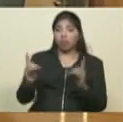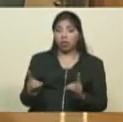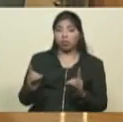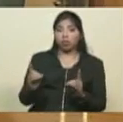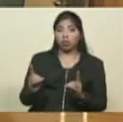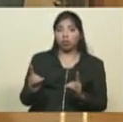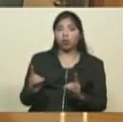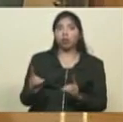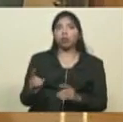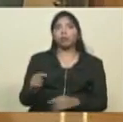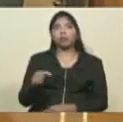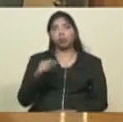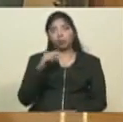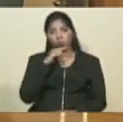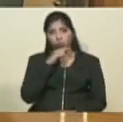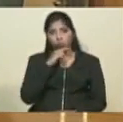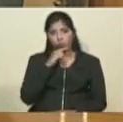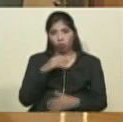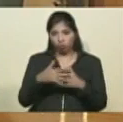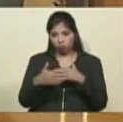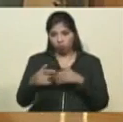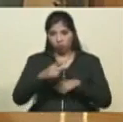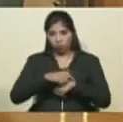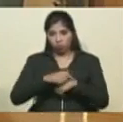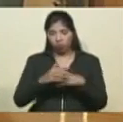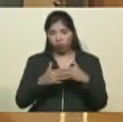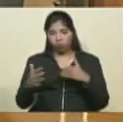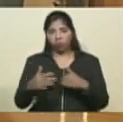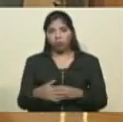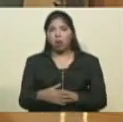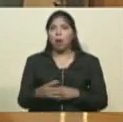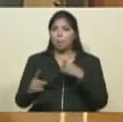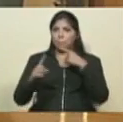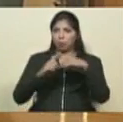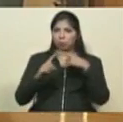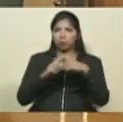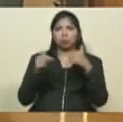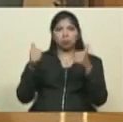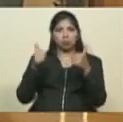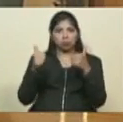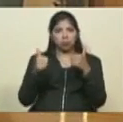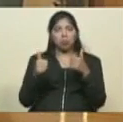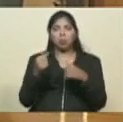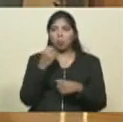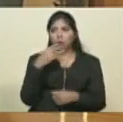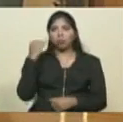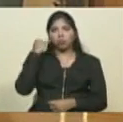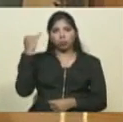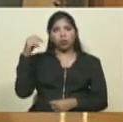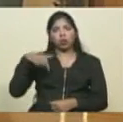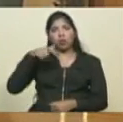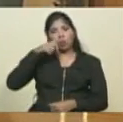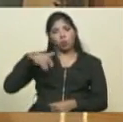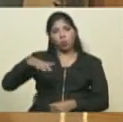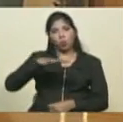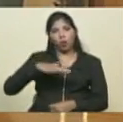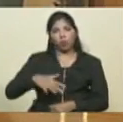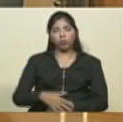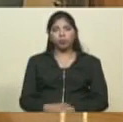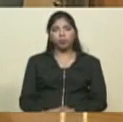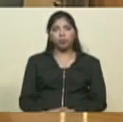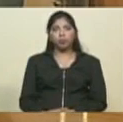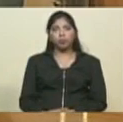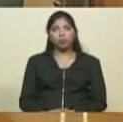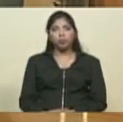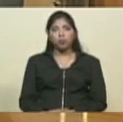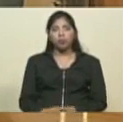del presente año. Valoró como algo sumamente positivo para todo el pueblo venezolano el restablecimiento de